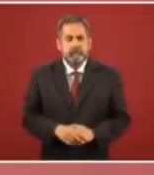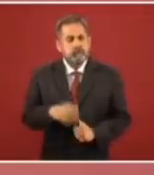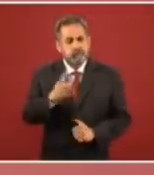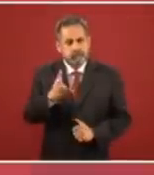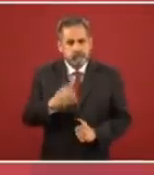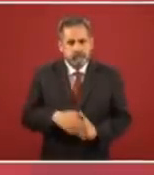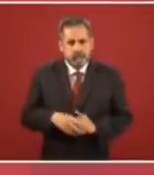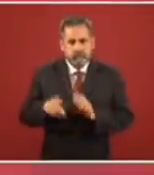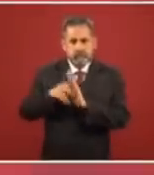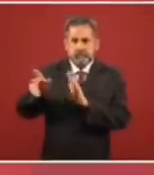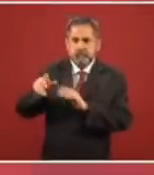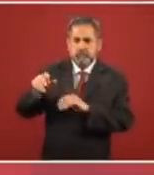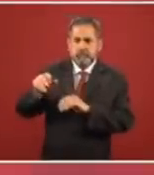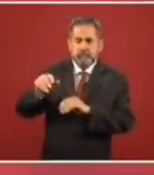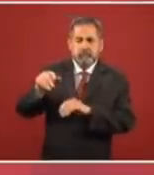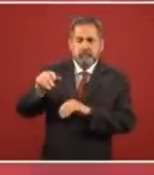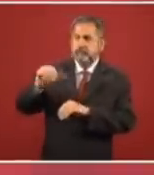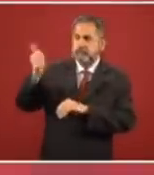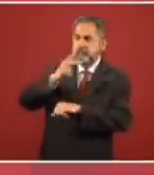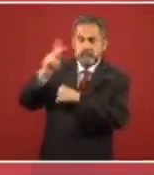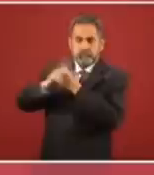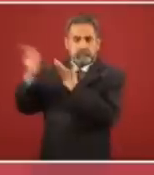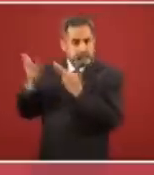ser un periodista extranjero,